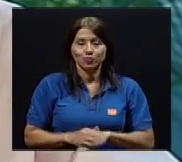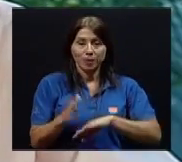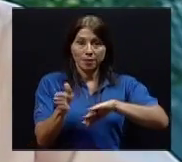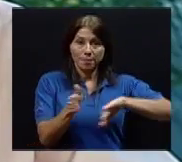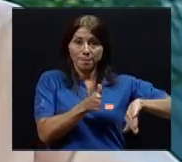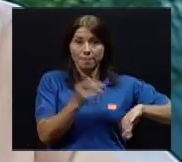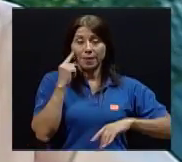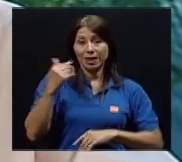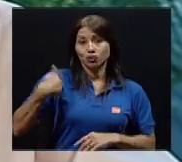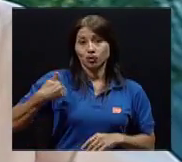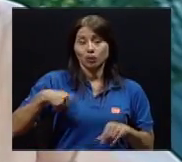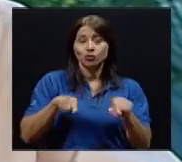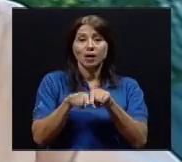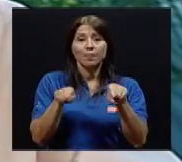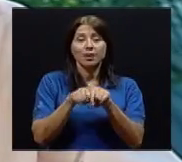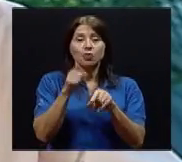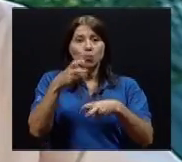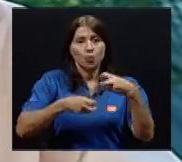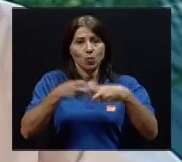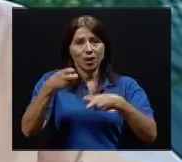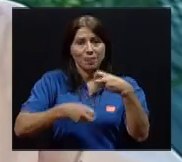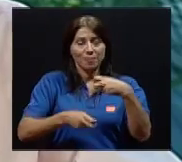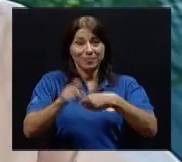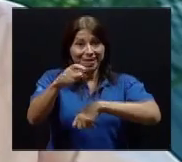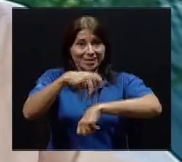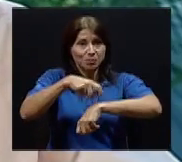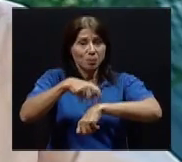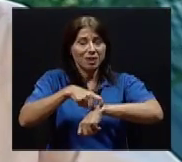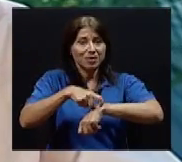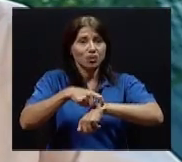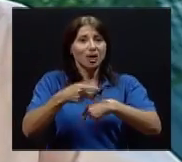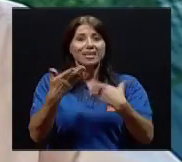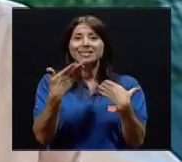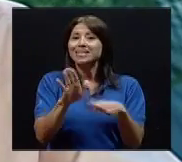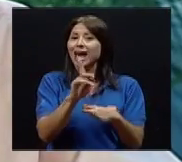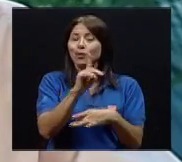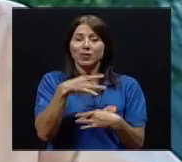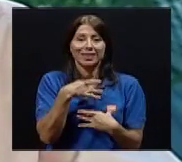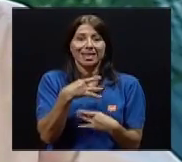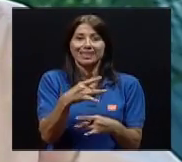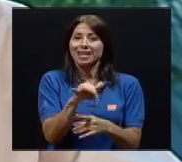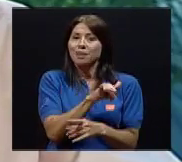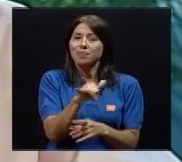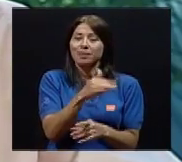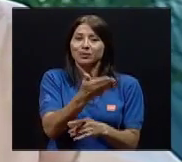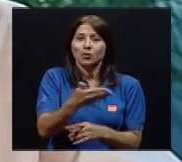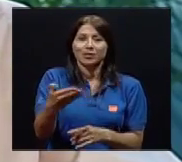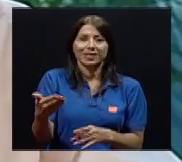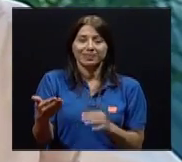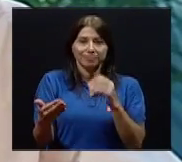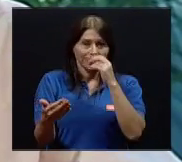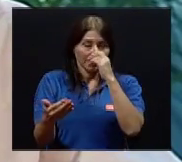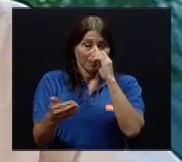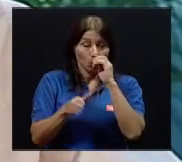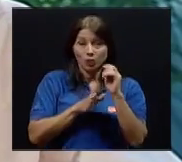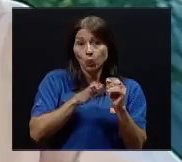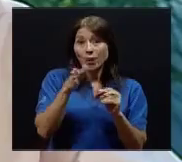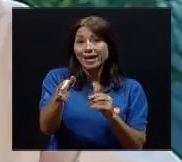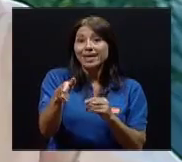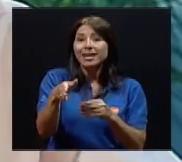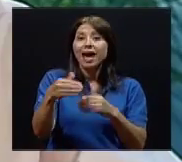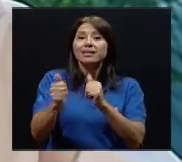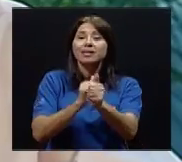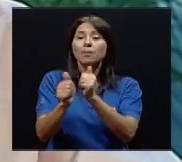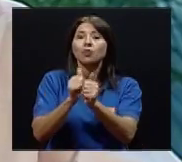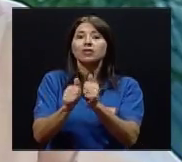más alta, 20 años. Para los chicos también hay un problema que hay un cambio de interés cuando va